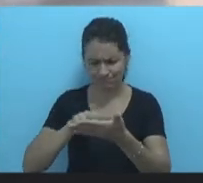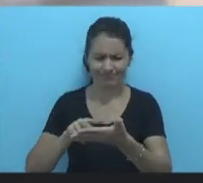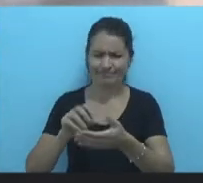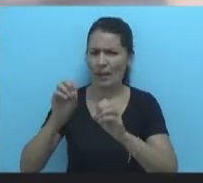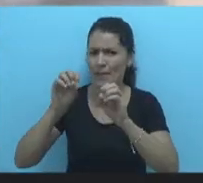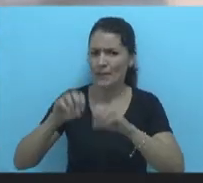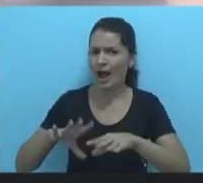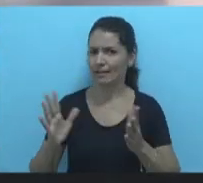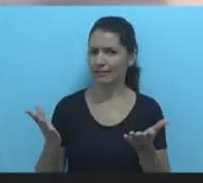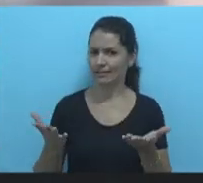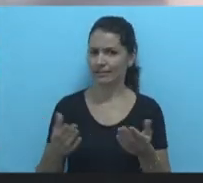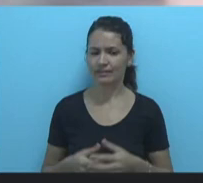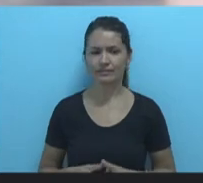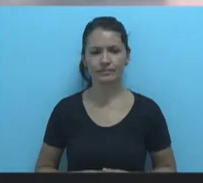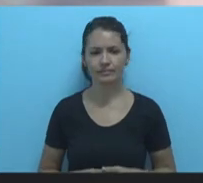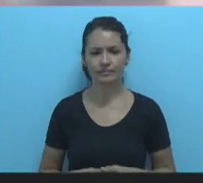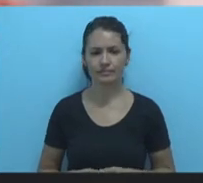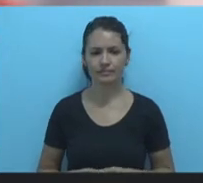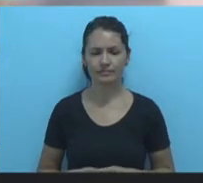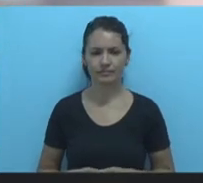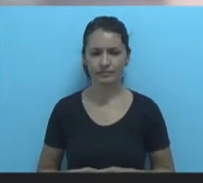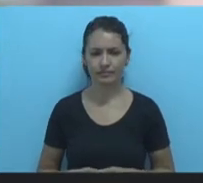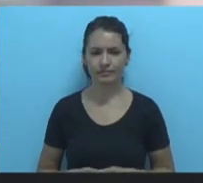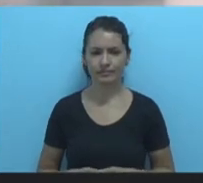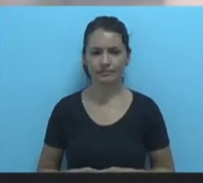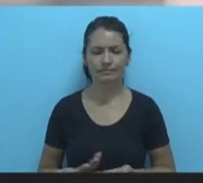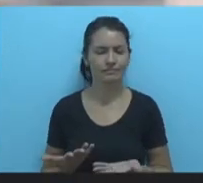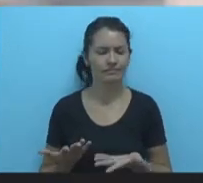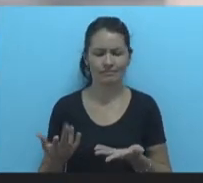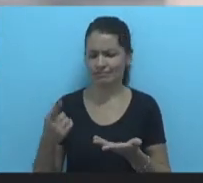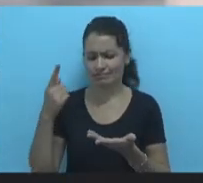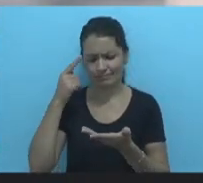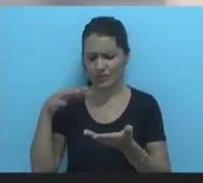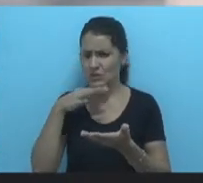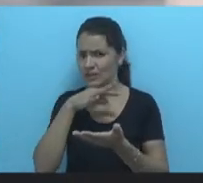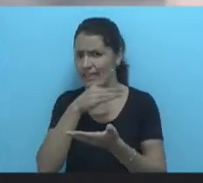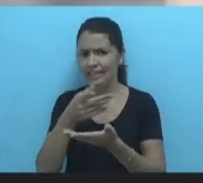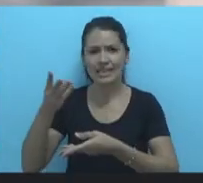política legislativa, que eran increíbles, que no tenía ninguna lógica ser aprobada. Y se